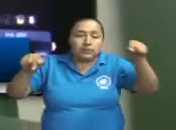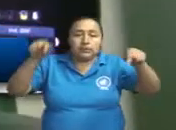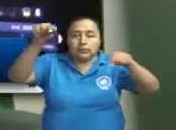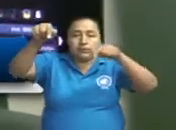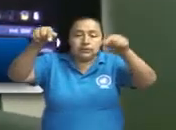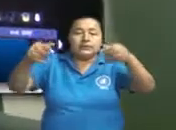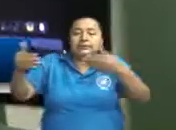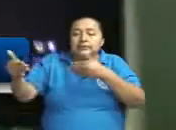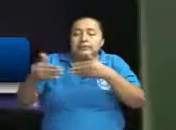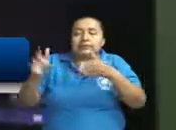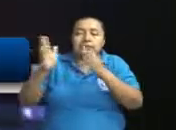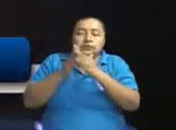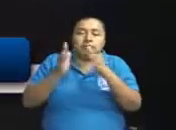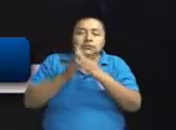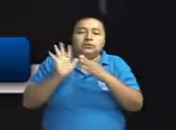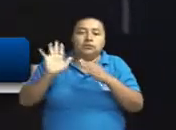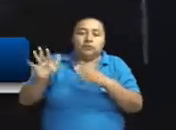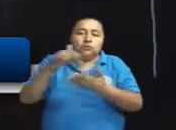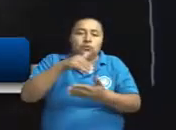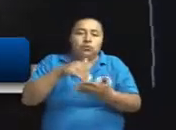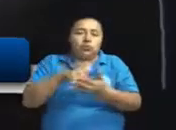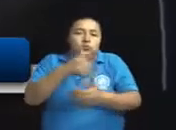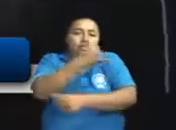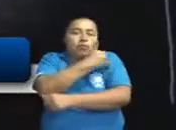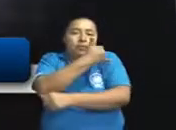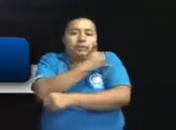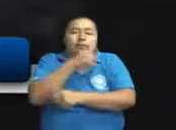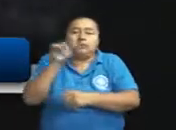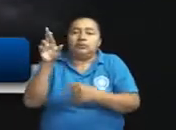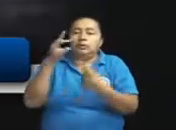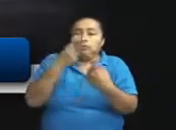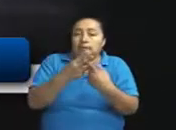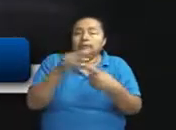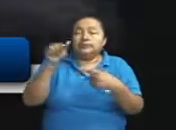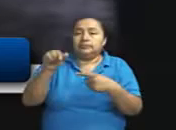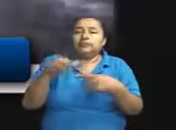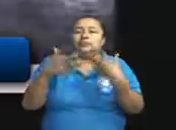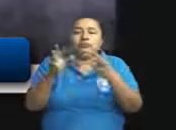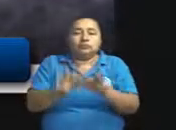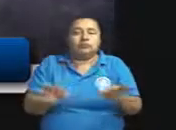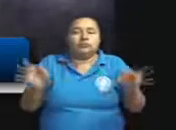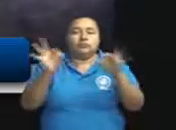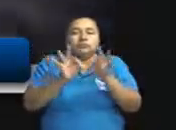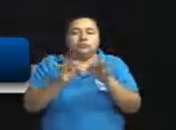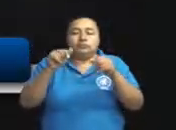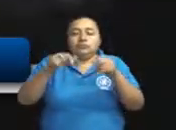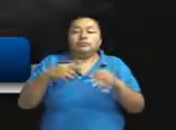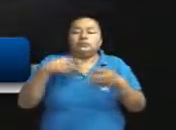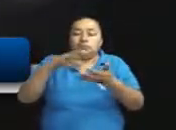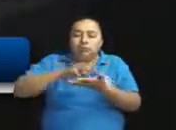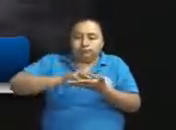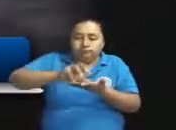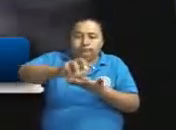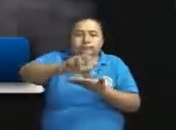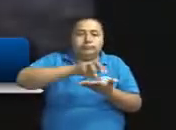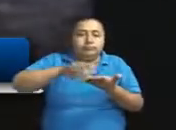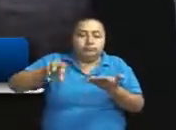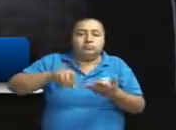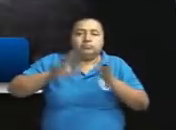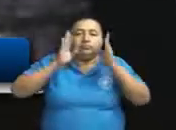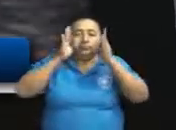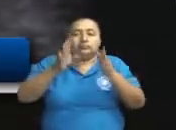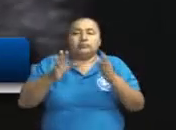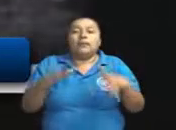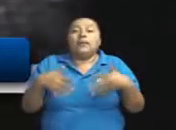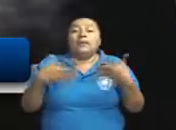atención integral en su unidad, en su hospital de su origen, y eso es muy importante, ir descentralizando y dando la atención. ¿Y